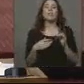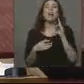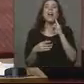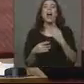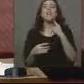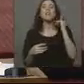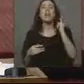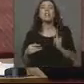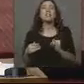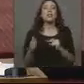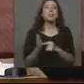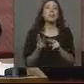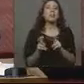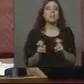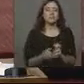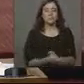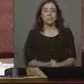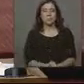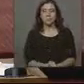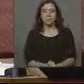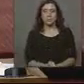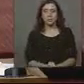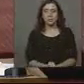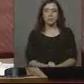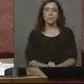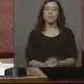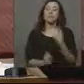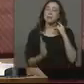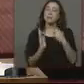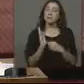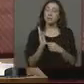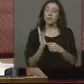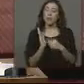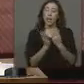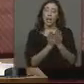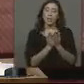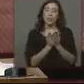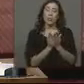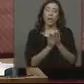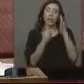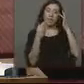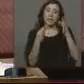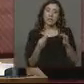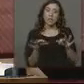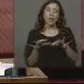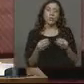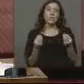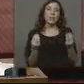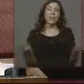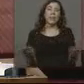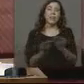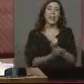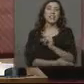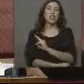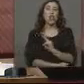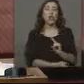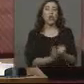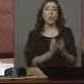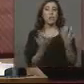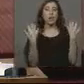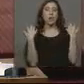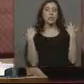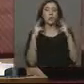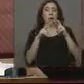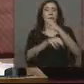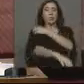este tipo de discrepancia si bien se contempla contar con estudios que determinen la conveniencia de traspasar o no nuevas competencias a nivel